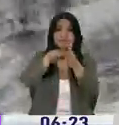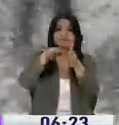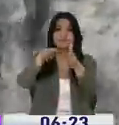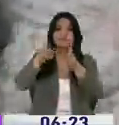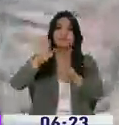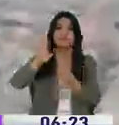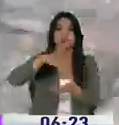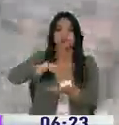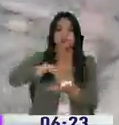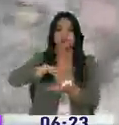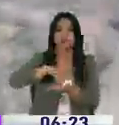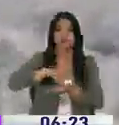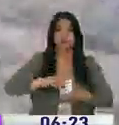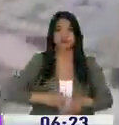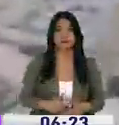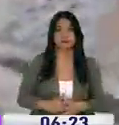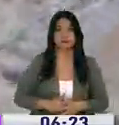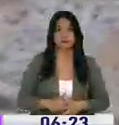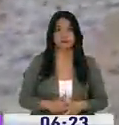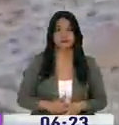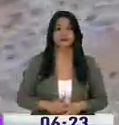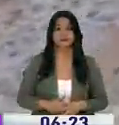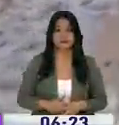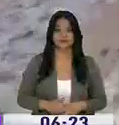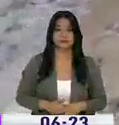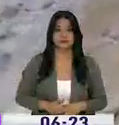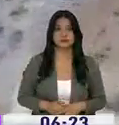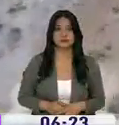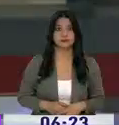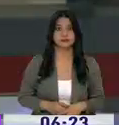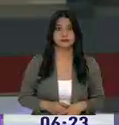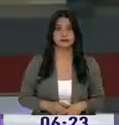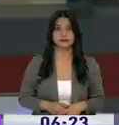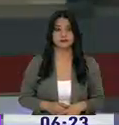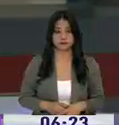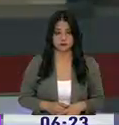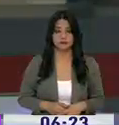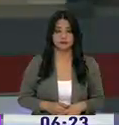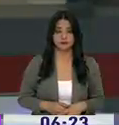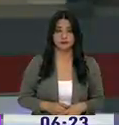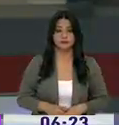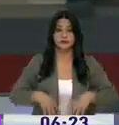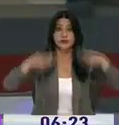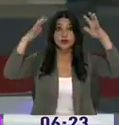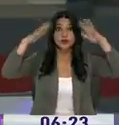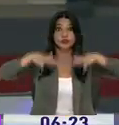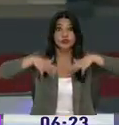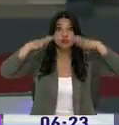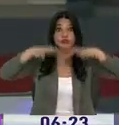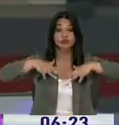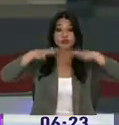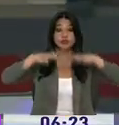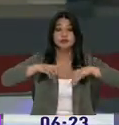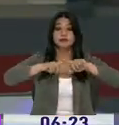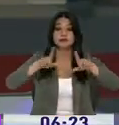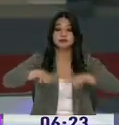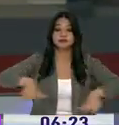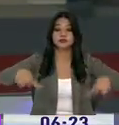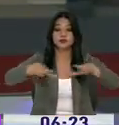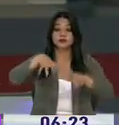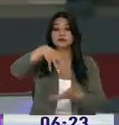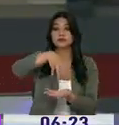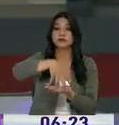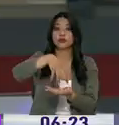ciudad. Desde Los Ríos, informó Odette Camacho. El fuerte invierno que azota, amigos, a varios sectores en la provincia